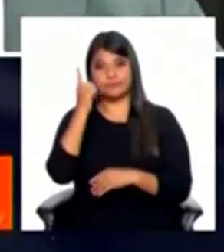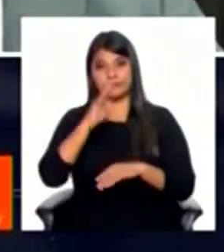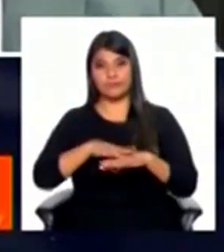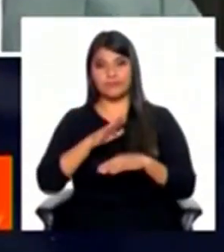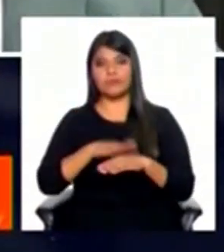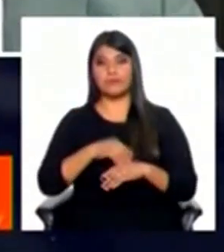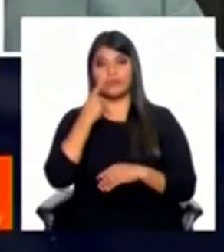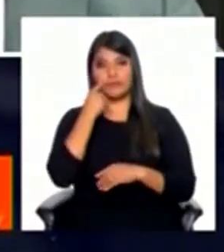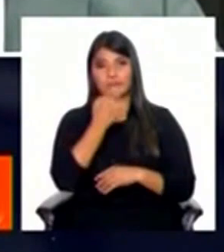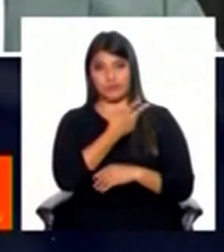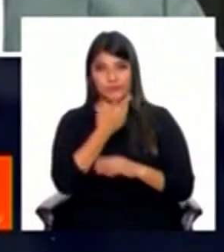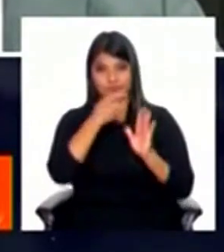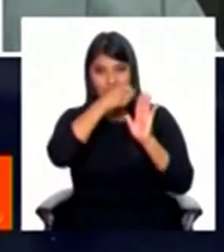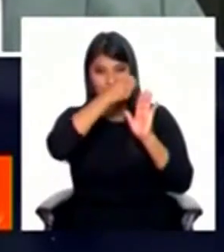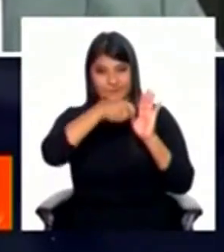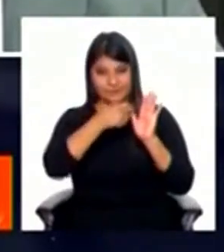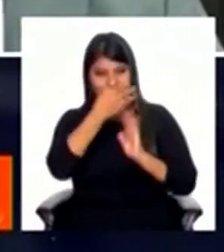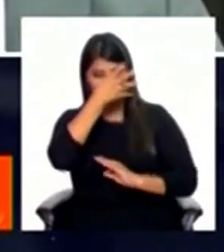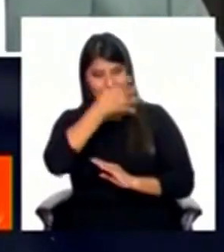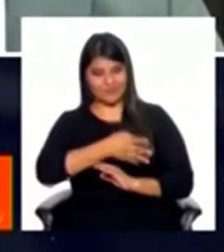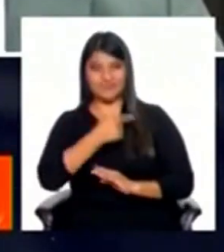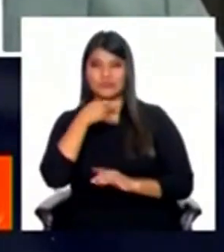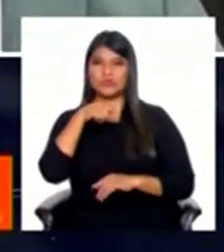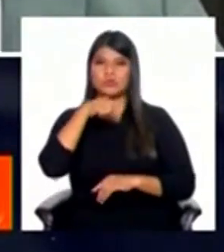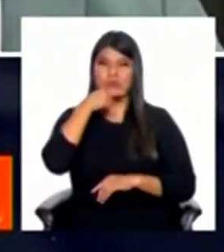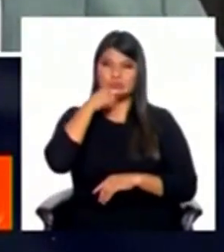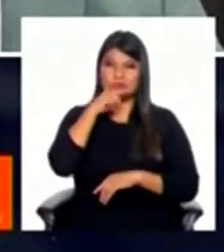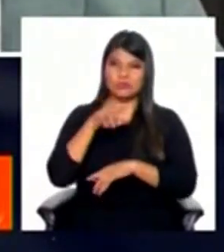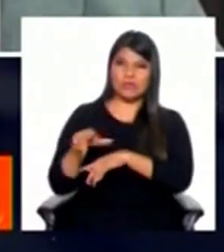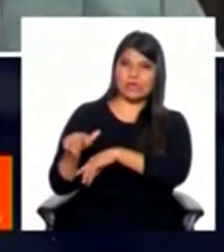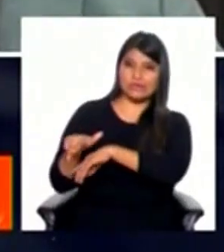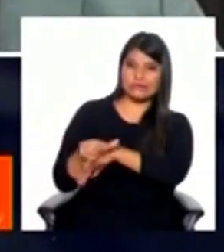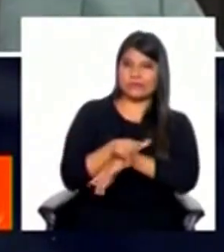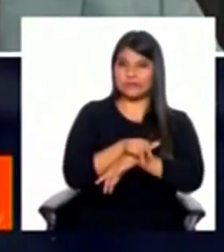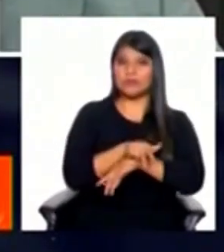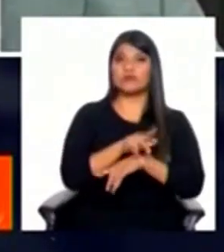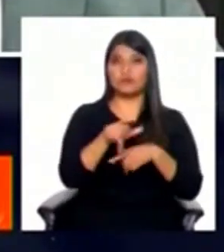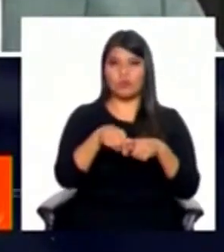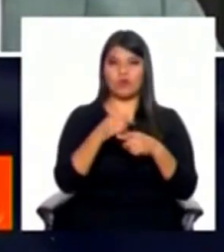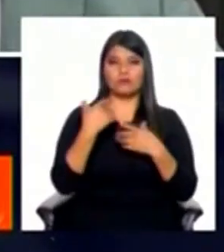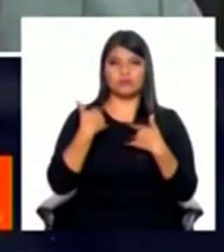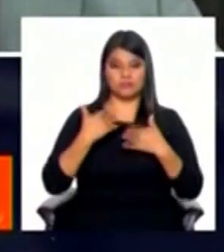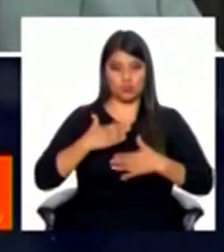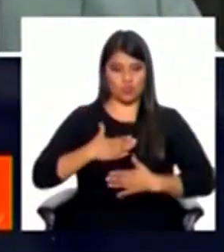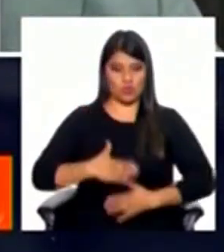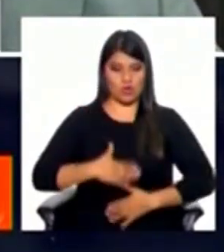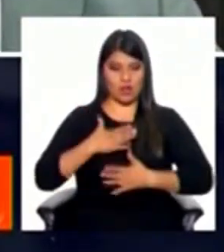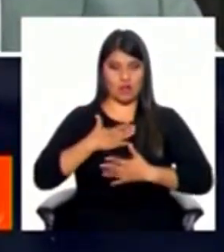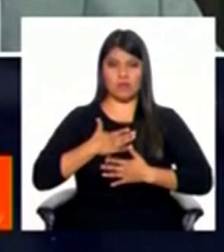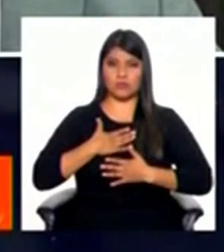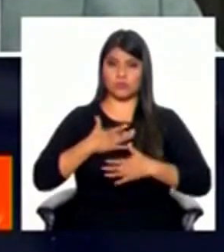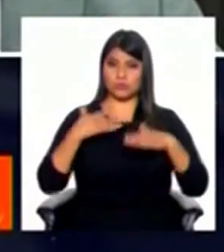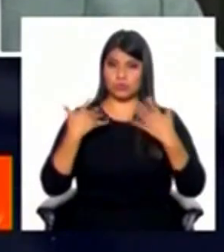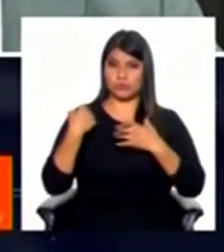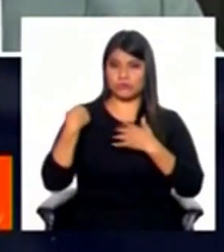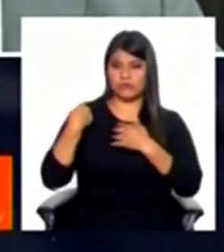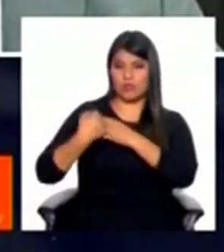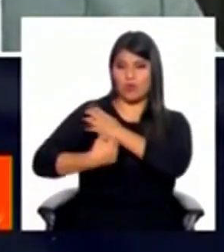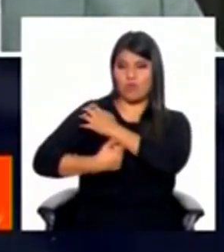los peruanos que hemos visto estas imágenes, habrían lesiones. Estamos hablando de lesiones que podrían habérsele generado a esta